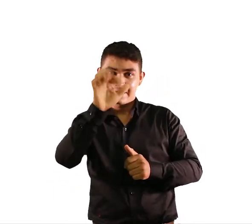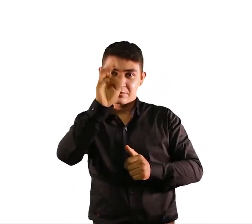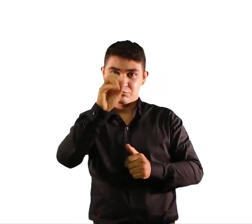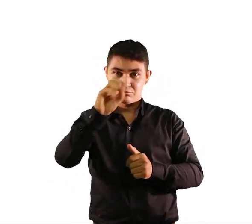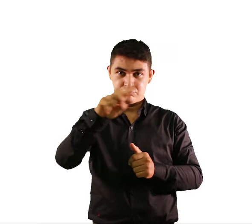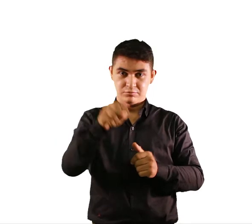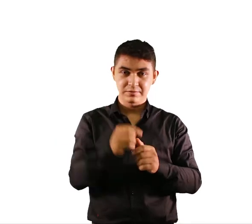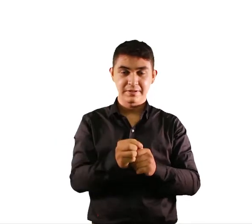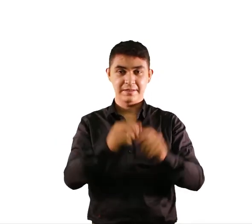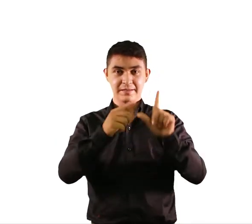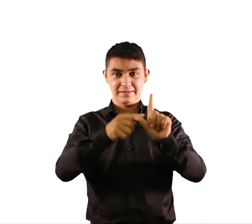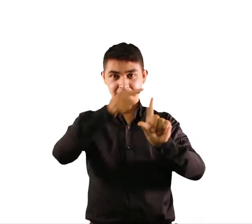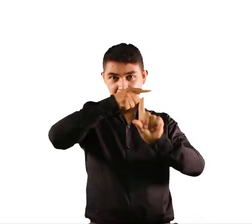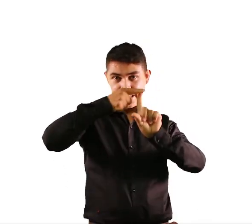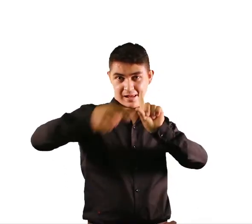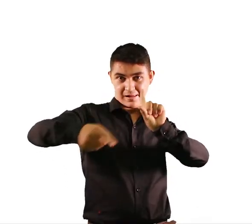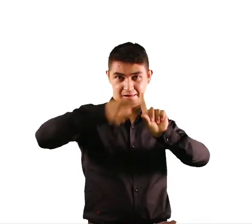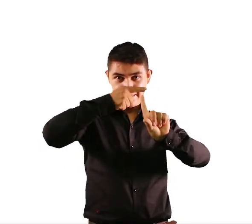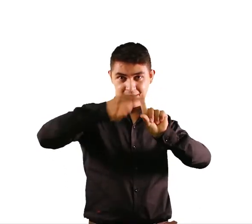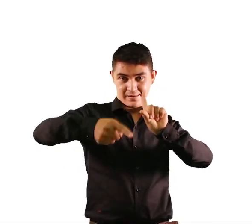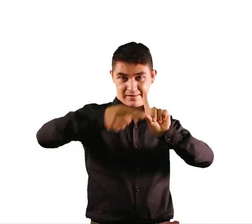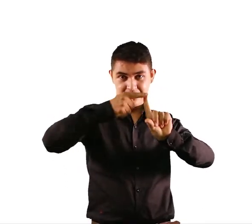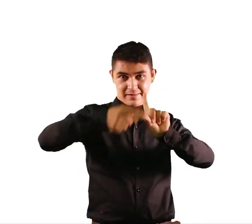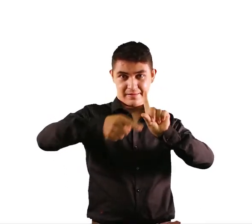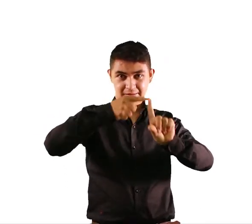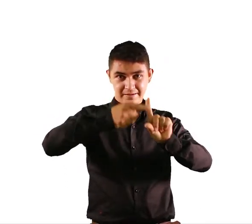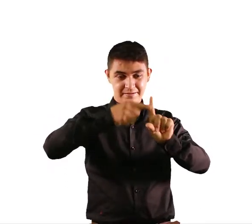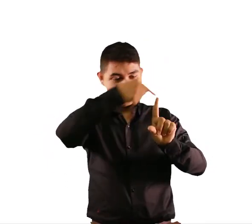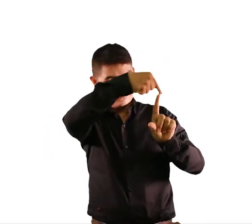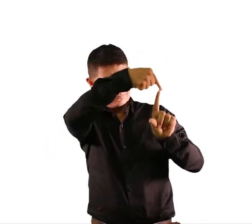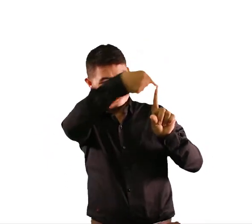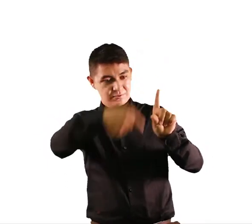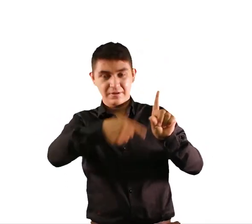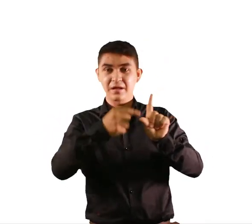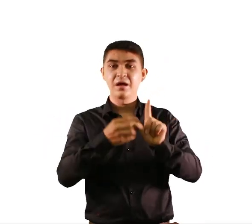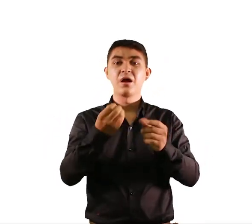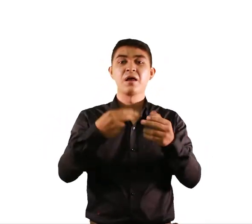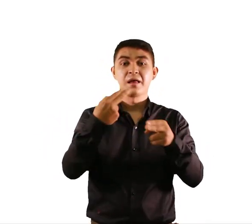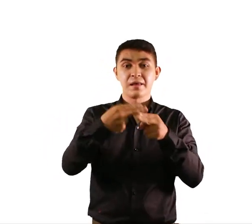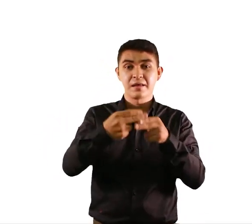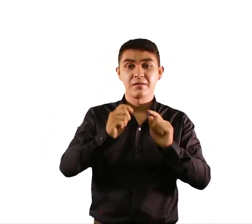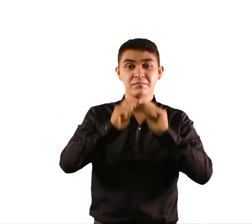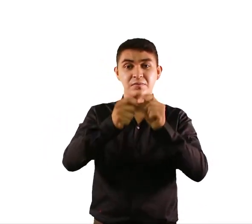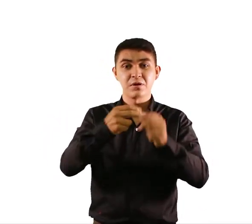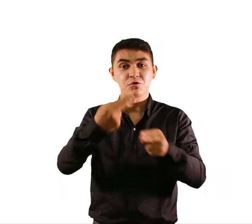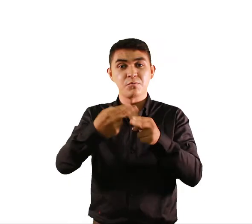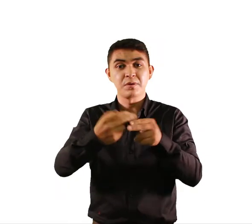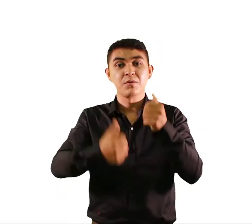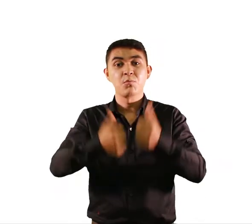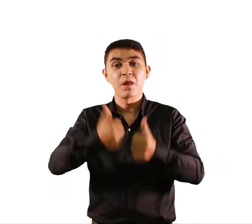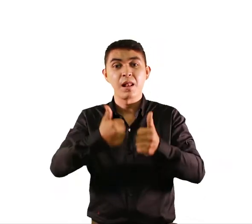Y al lado opuesto al ángulo recto, le vamos a seguir llamando